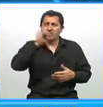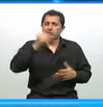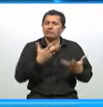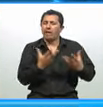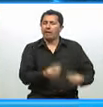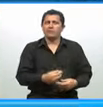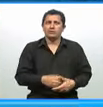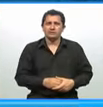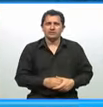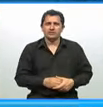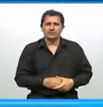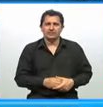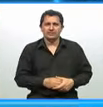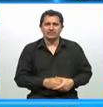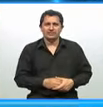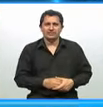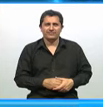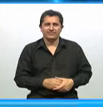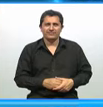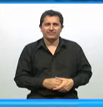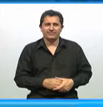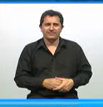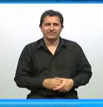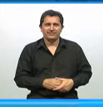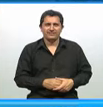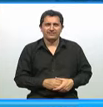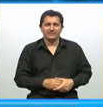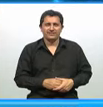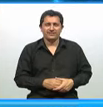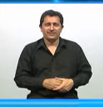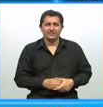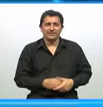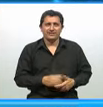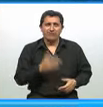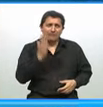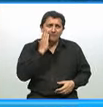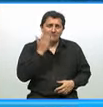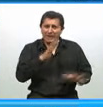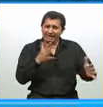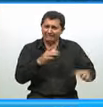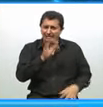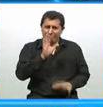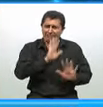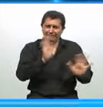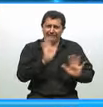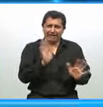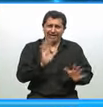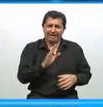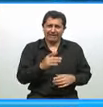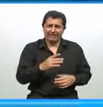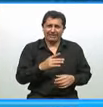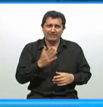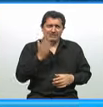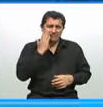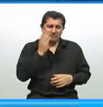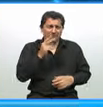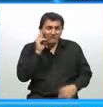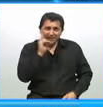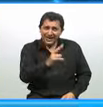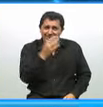Está posta, mirá. ¿Lo viste? Bueno. Sí, lo veo, no. De parecido no tiene nada. Está vestido igual. Después de parecido no tiene nada. Si lo miran